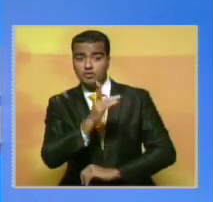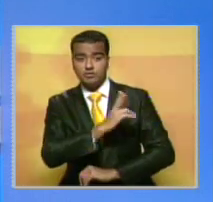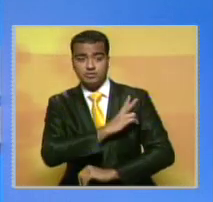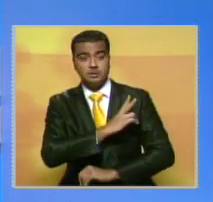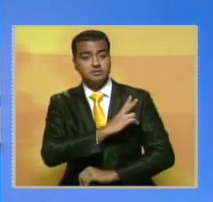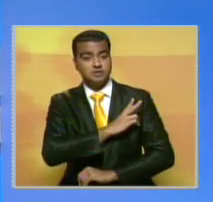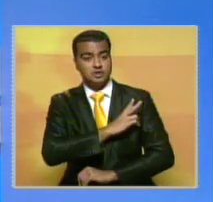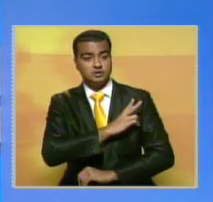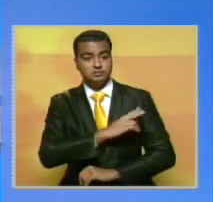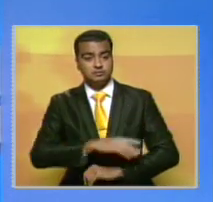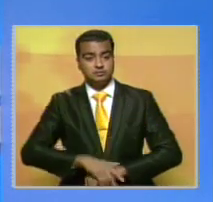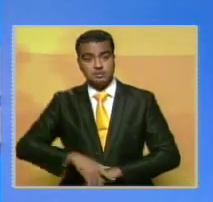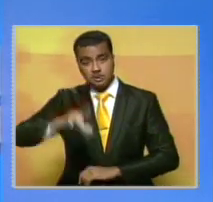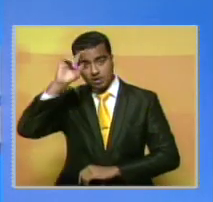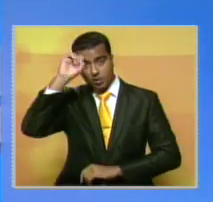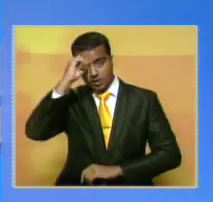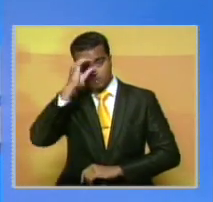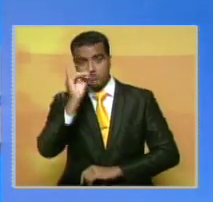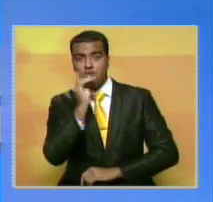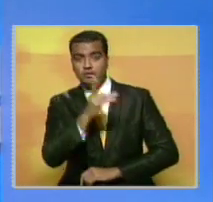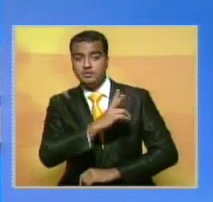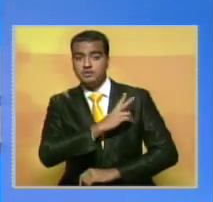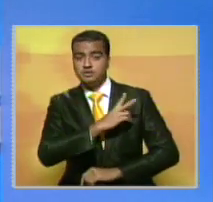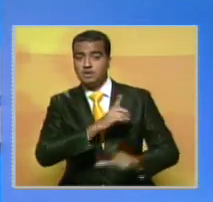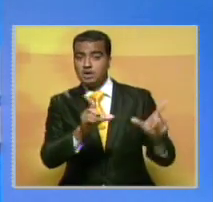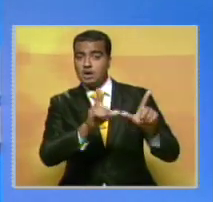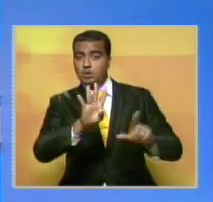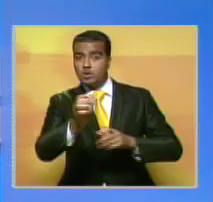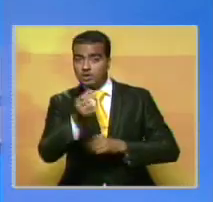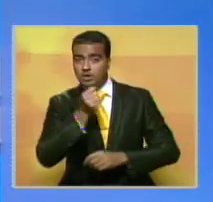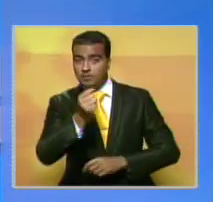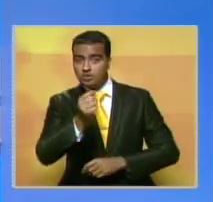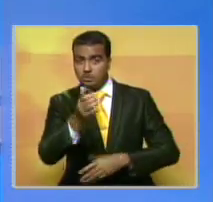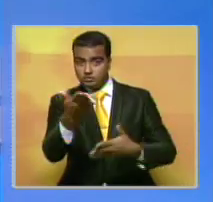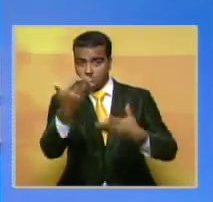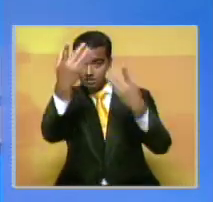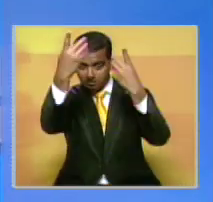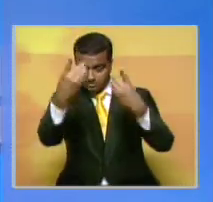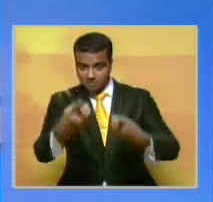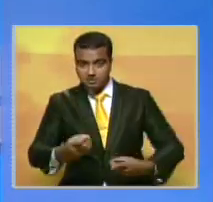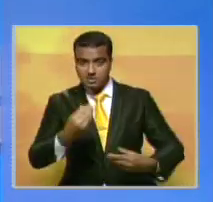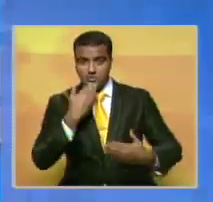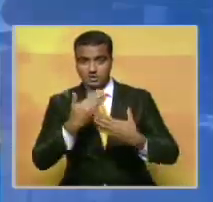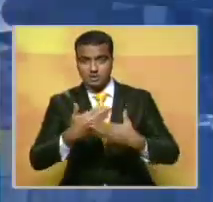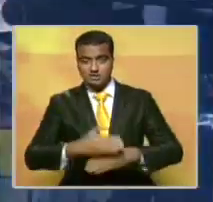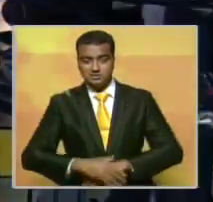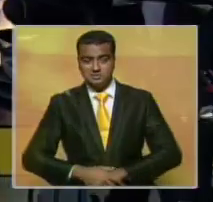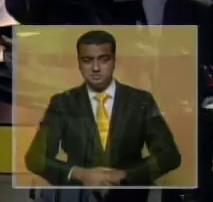noticiero Venevisión. Y recuerden, Noticiero Venevisión, Canal 4 reporta. Y ustedes deciden.